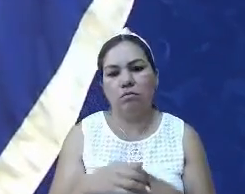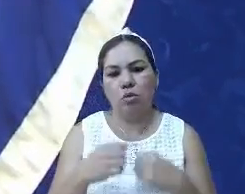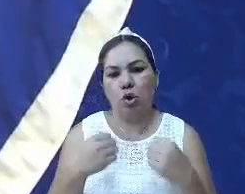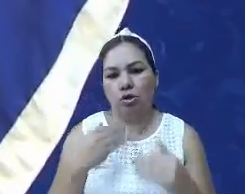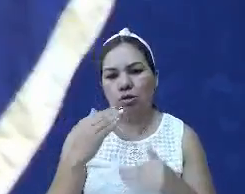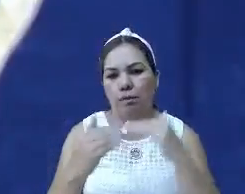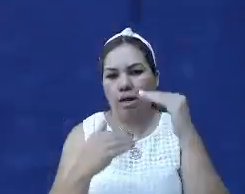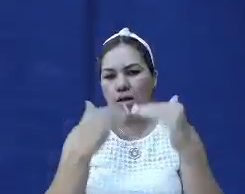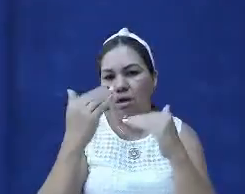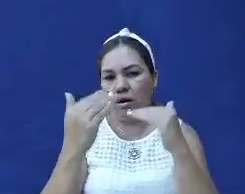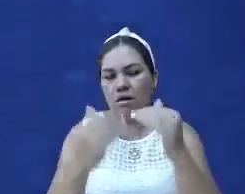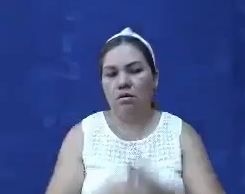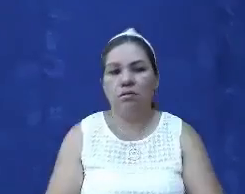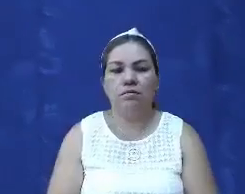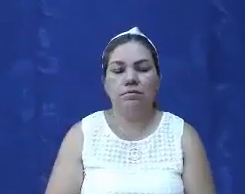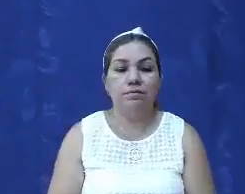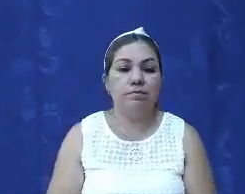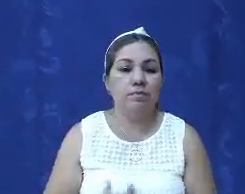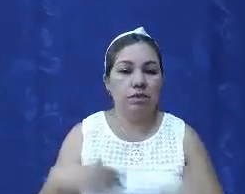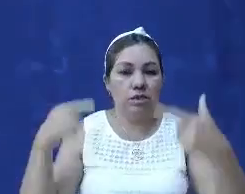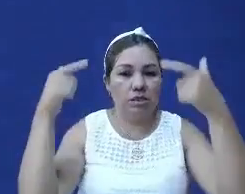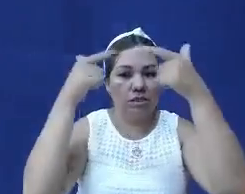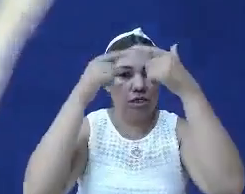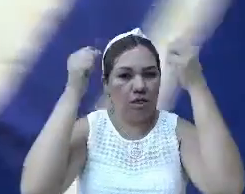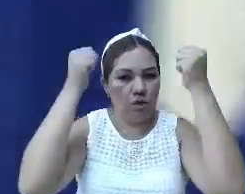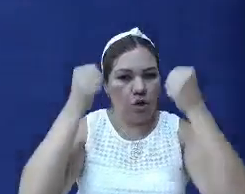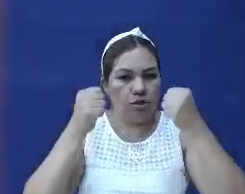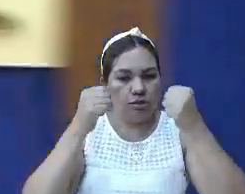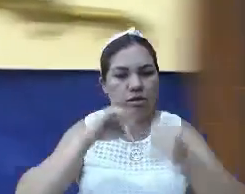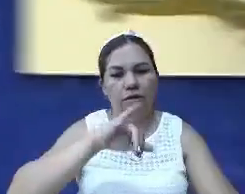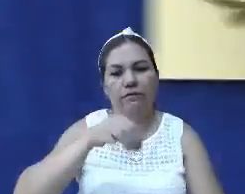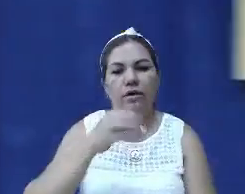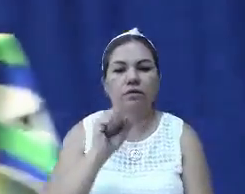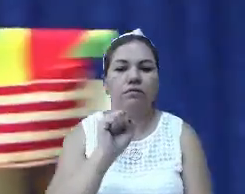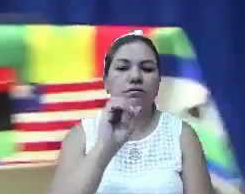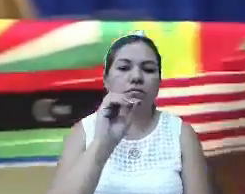Pero el rey Josafat, diga conmigo, tuvo un discernimiento.